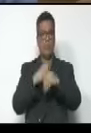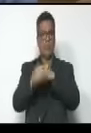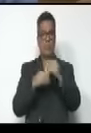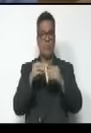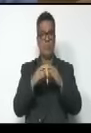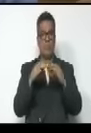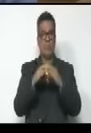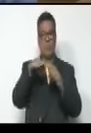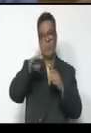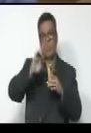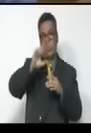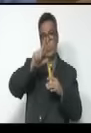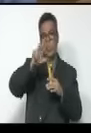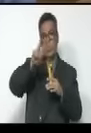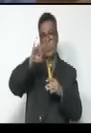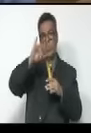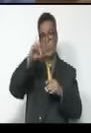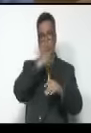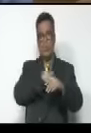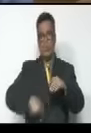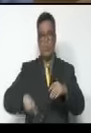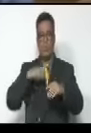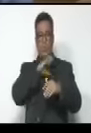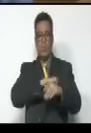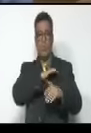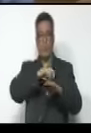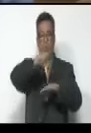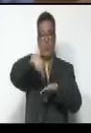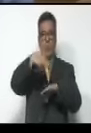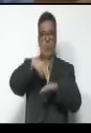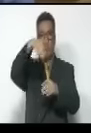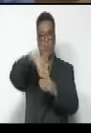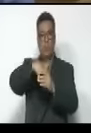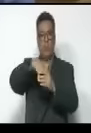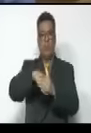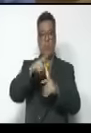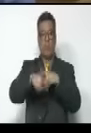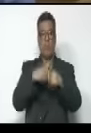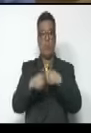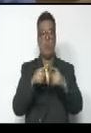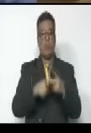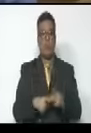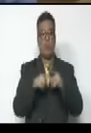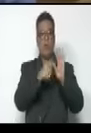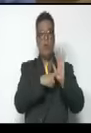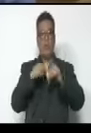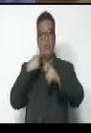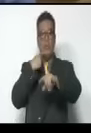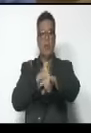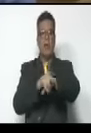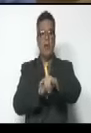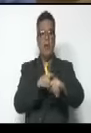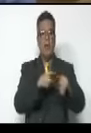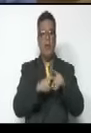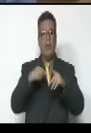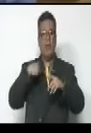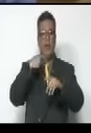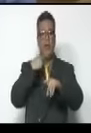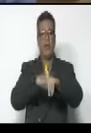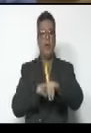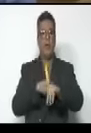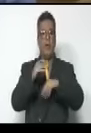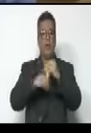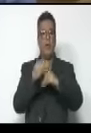el ciudadano Elvis Amoroso, presidente del Consejo Nacional Electoral, mediante la cual remite un ejemplar de la memoria y cuenta del